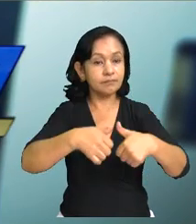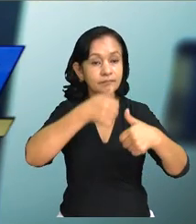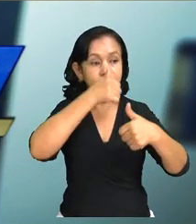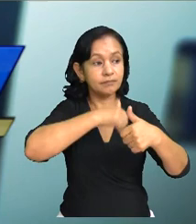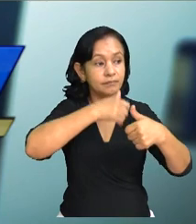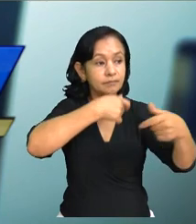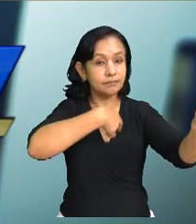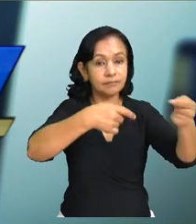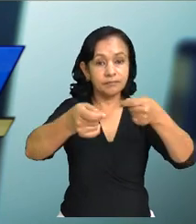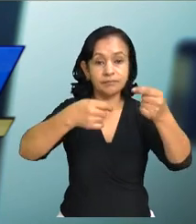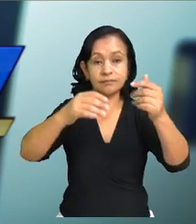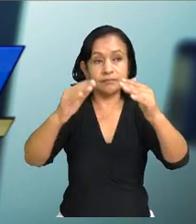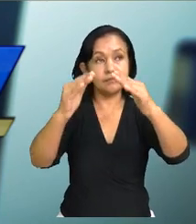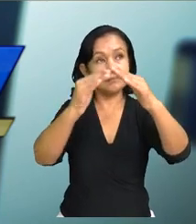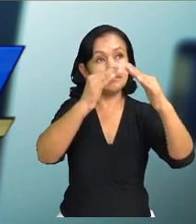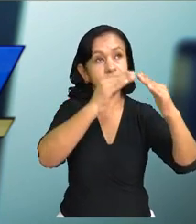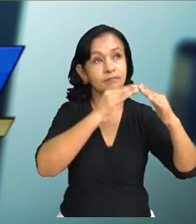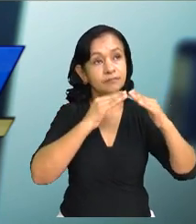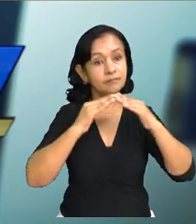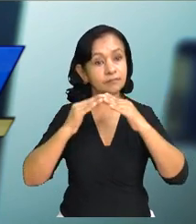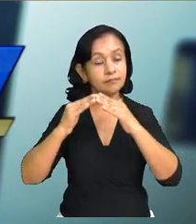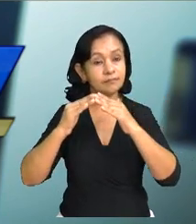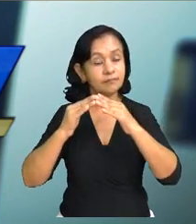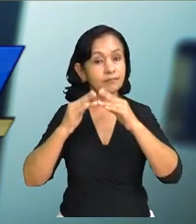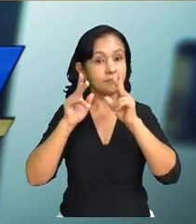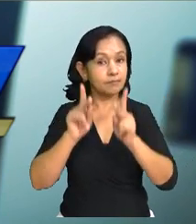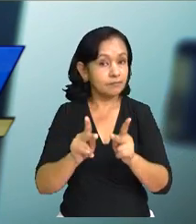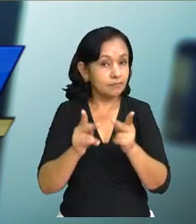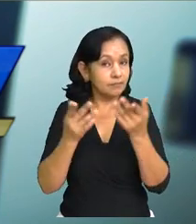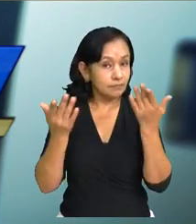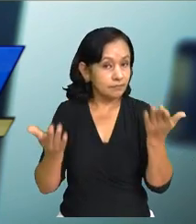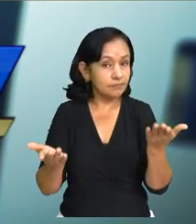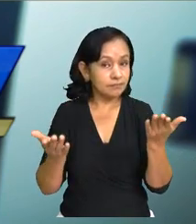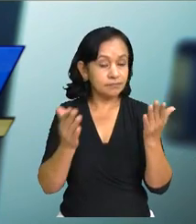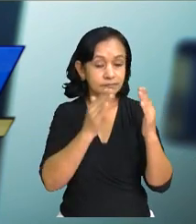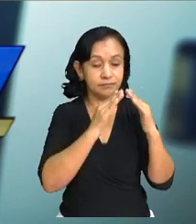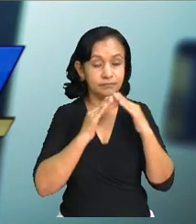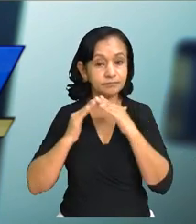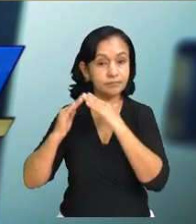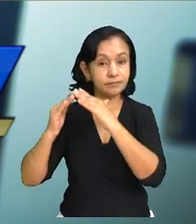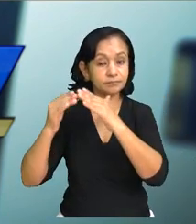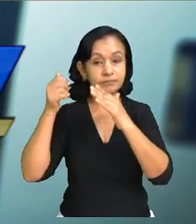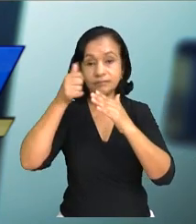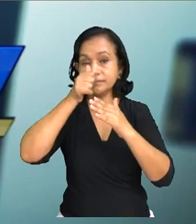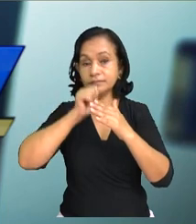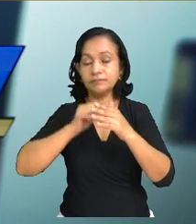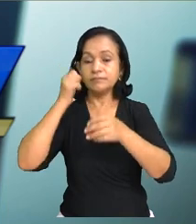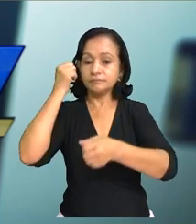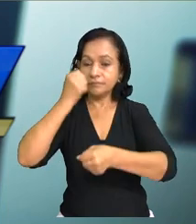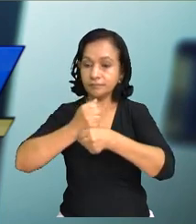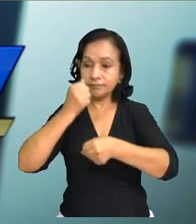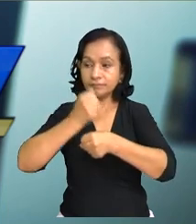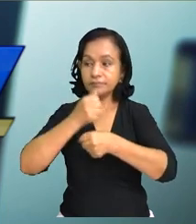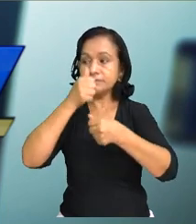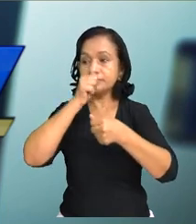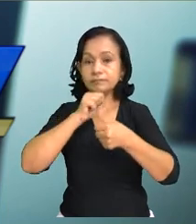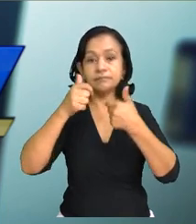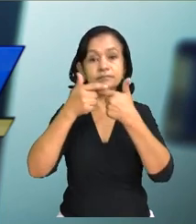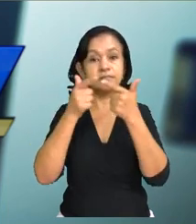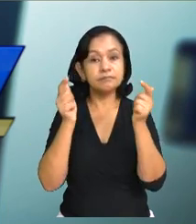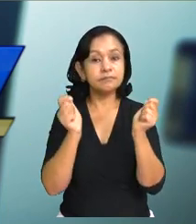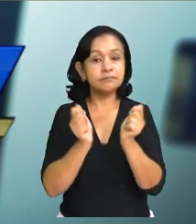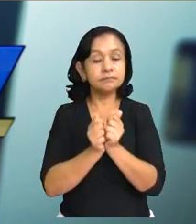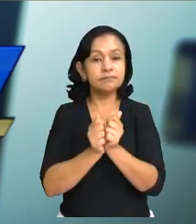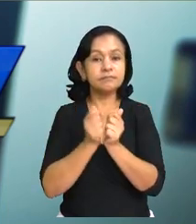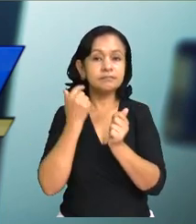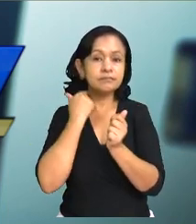el suministro, la restitución del derecho a la población urbana, está también trabajando con el sector agua. Entonces, por donde lo